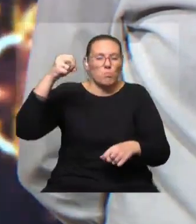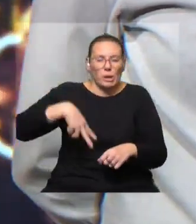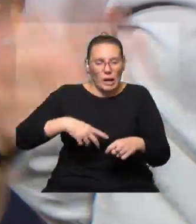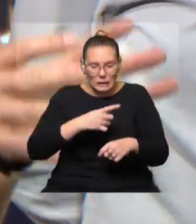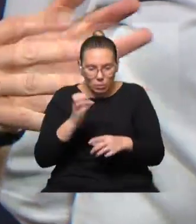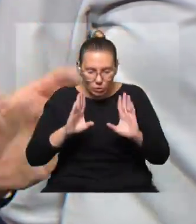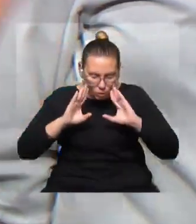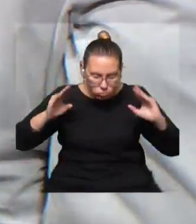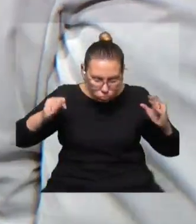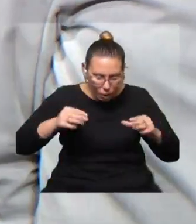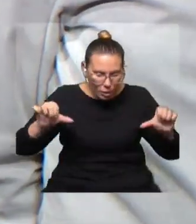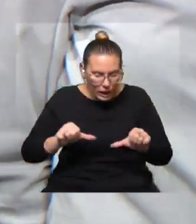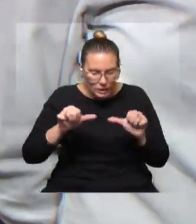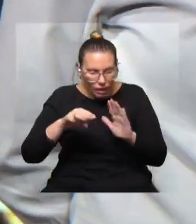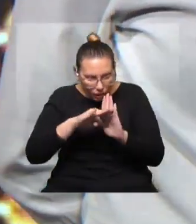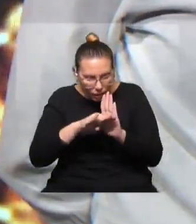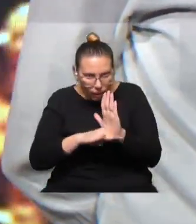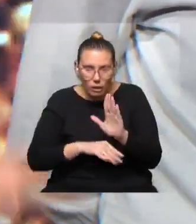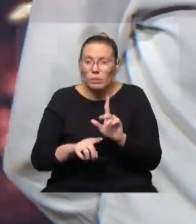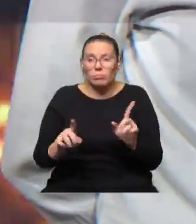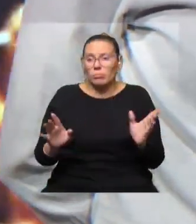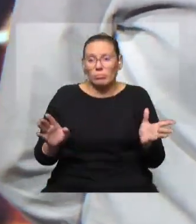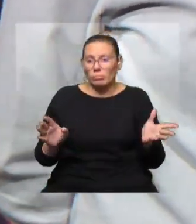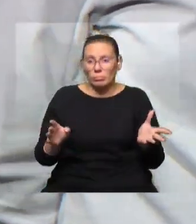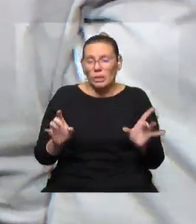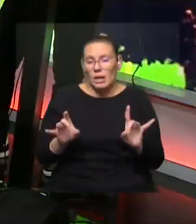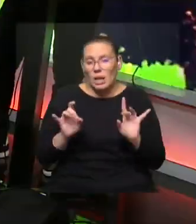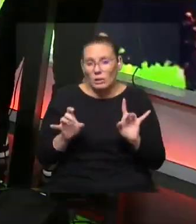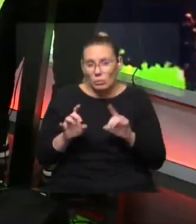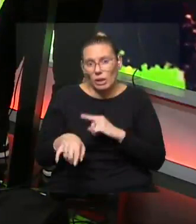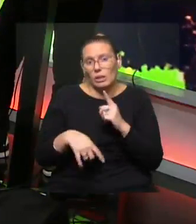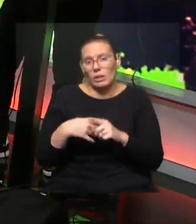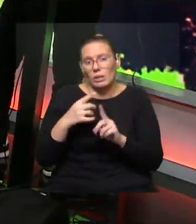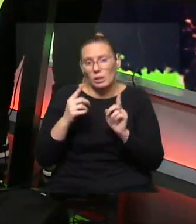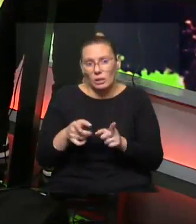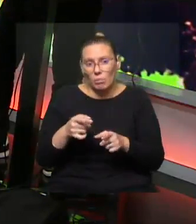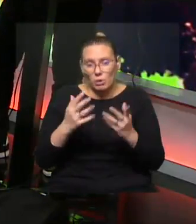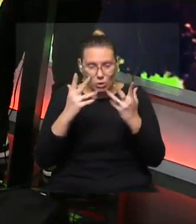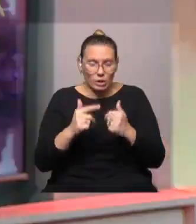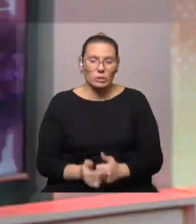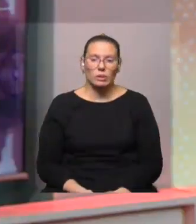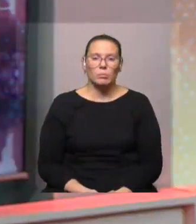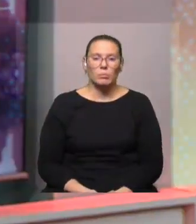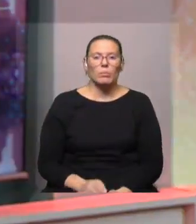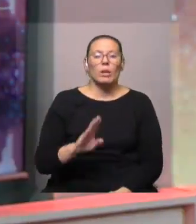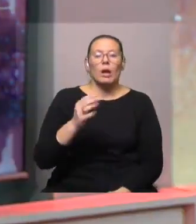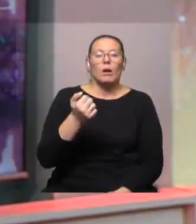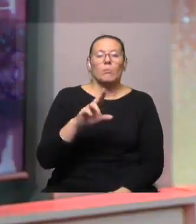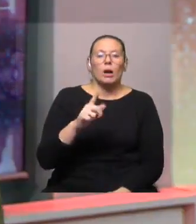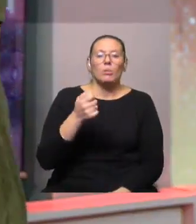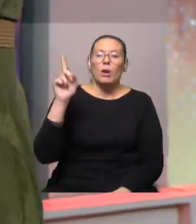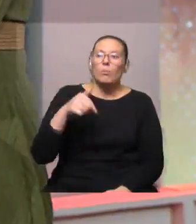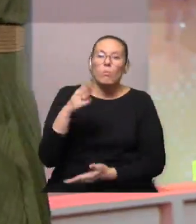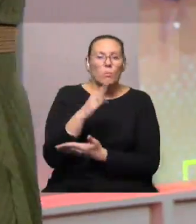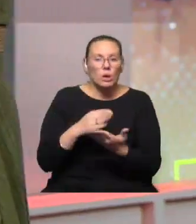de voy a hacer esto vamos a hacer esto se va dando y después está lo vamos Armando Hola cómo llega tutu tu